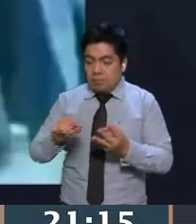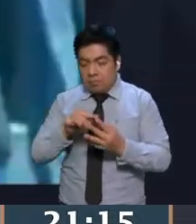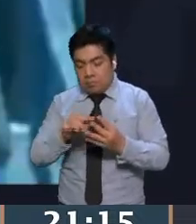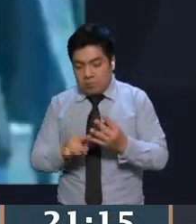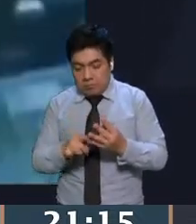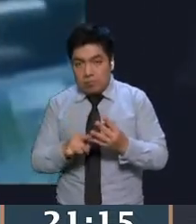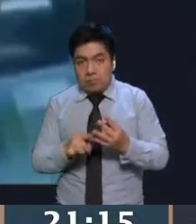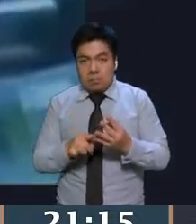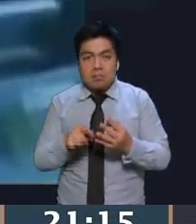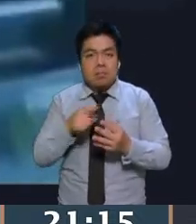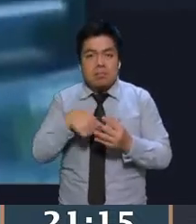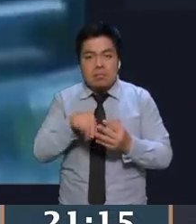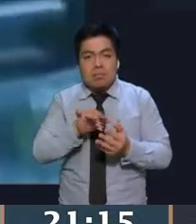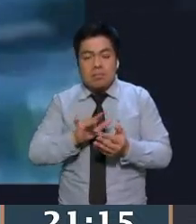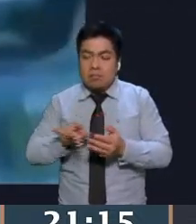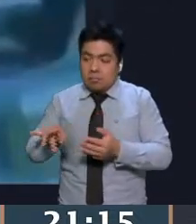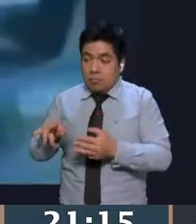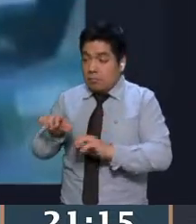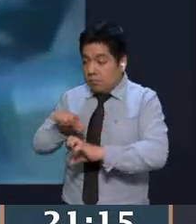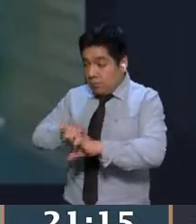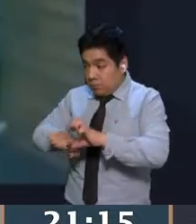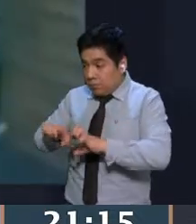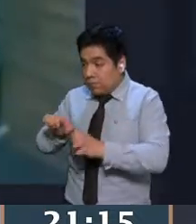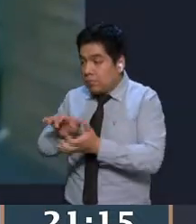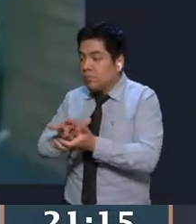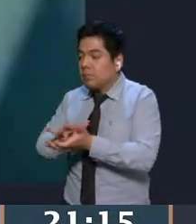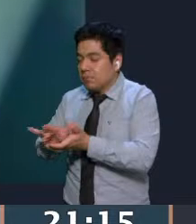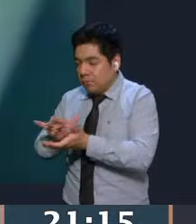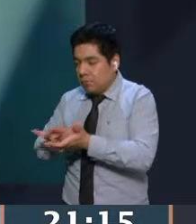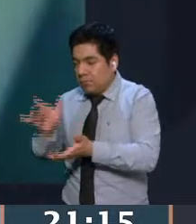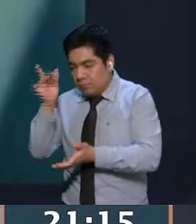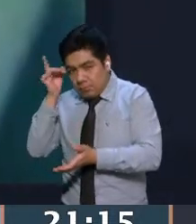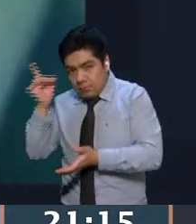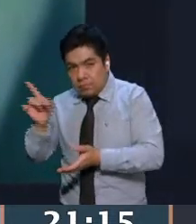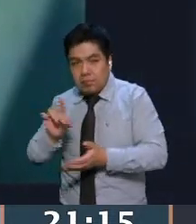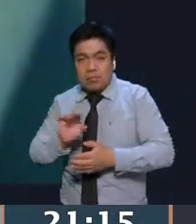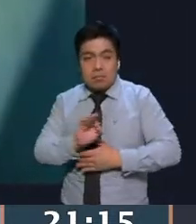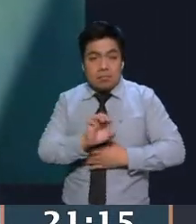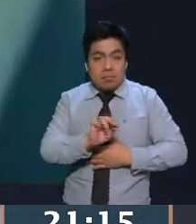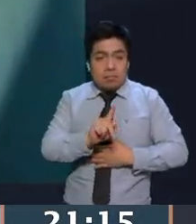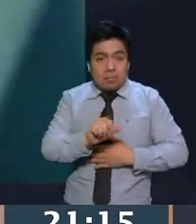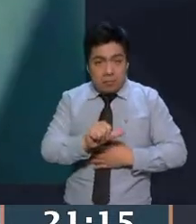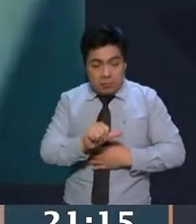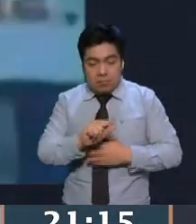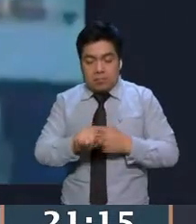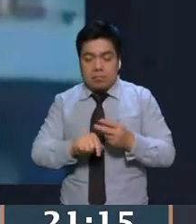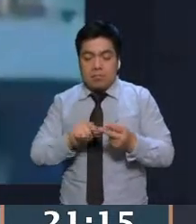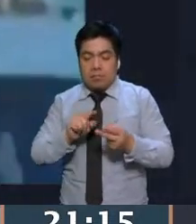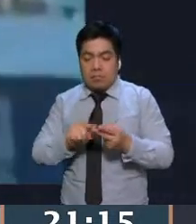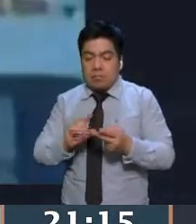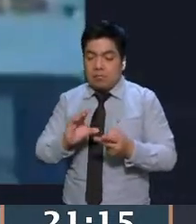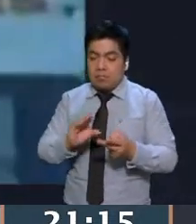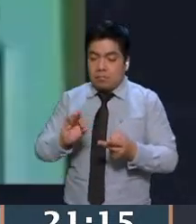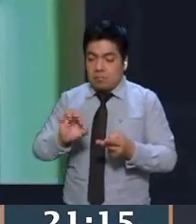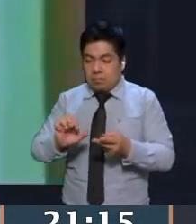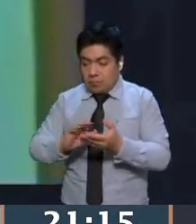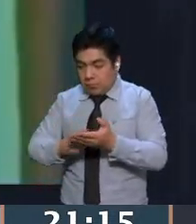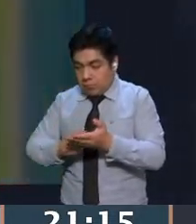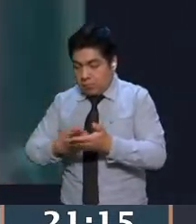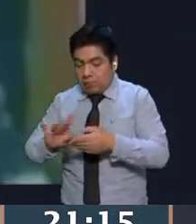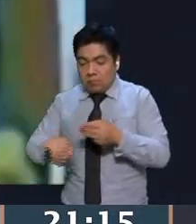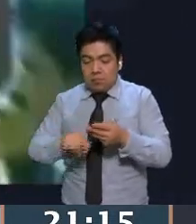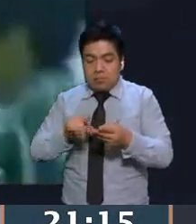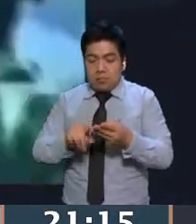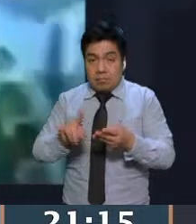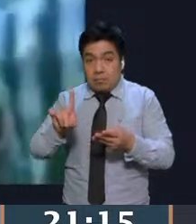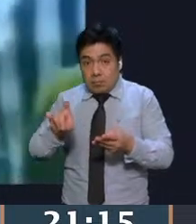por mantener los apoyos a los empresarios, como fue el caso del Fobaproa, la desaparición de CFE, la venta de